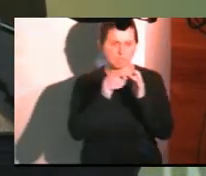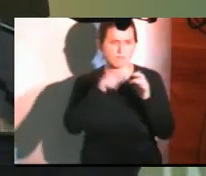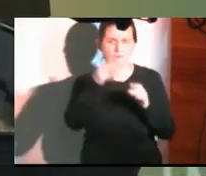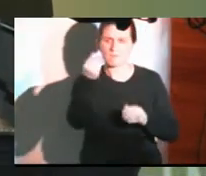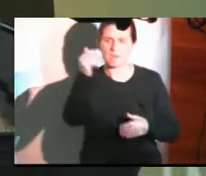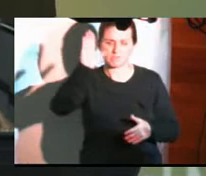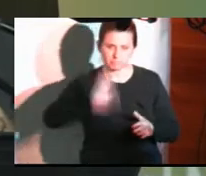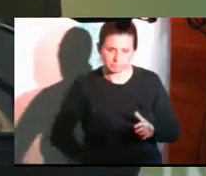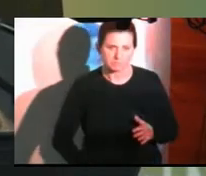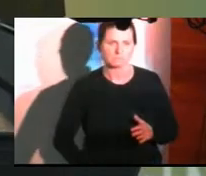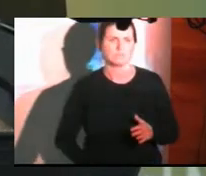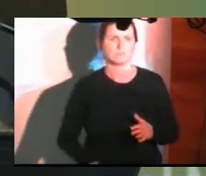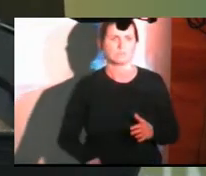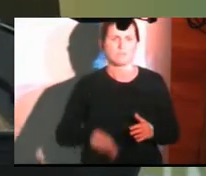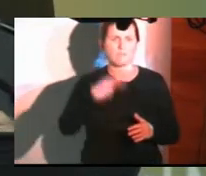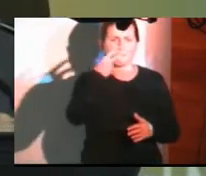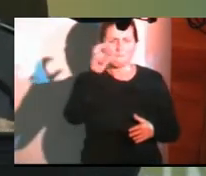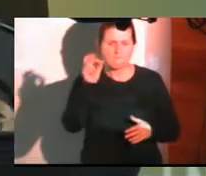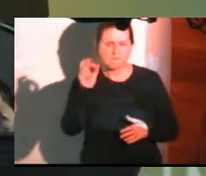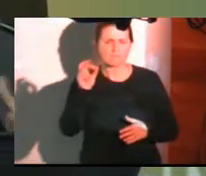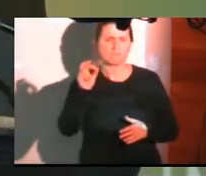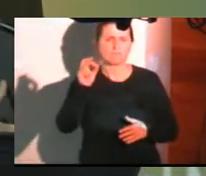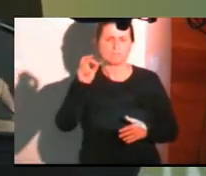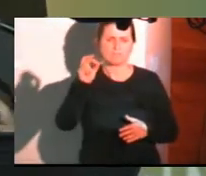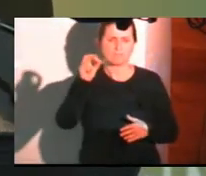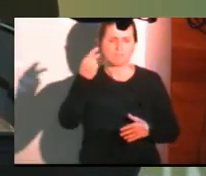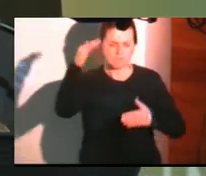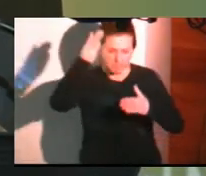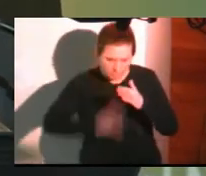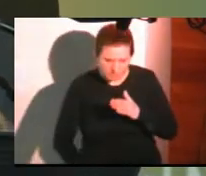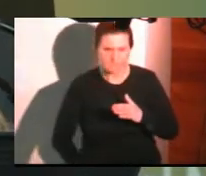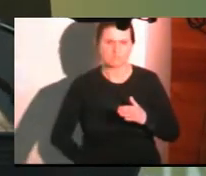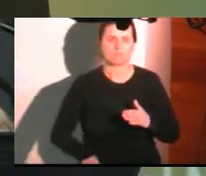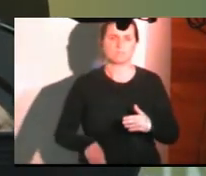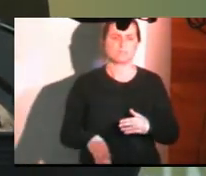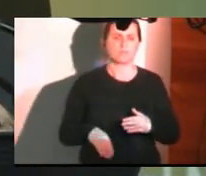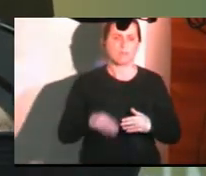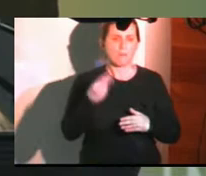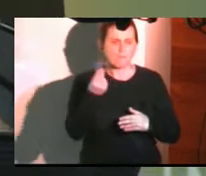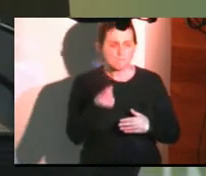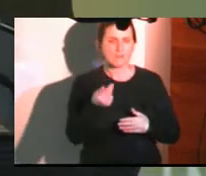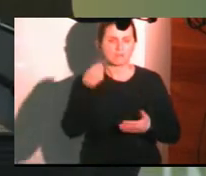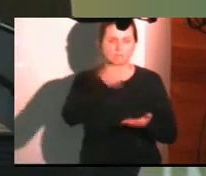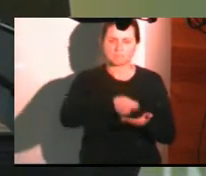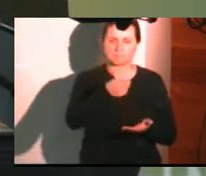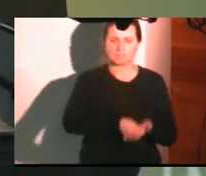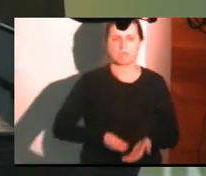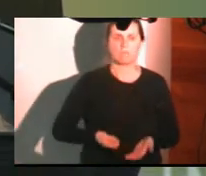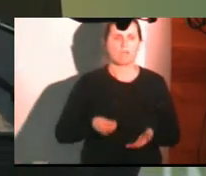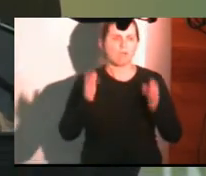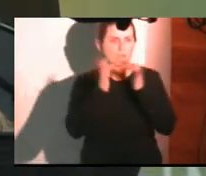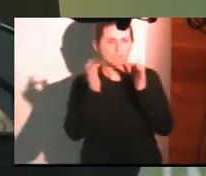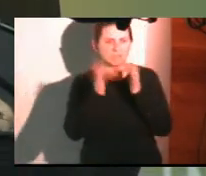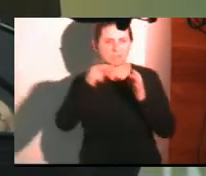de 20 veces el costo que pagábamos por mega de internet en el 2007, y eso nos